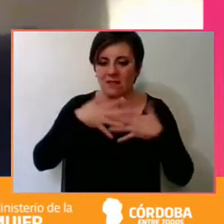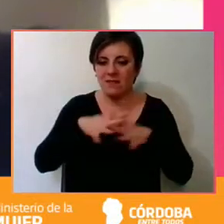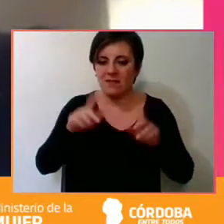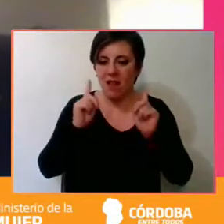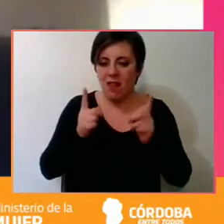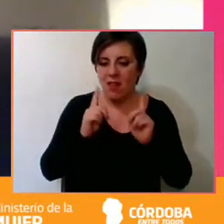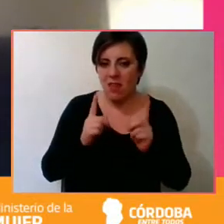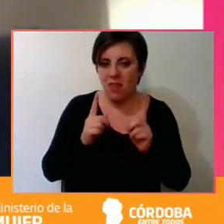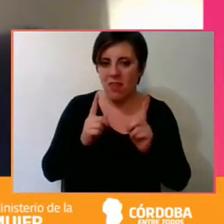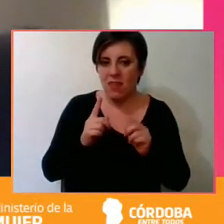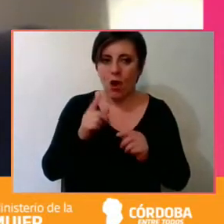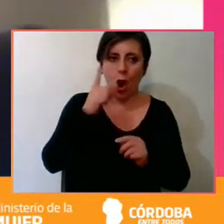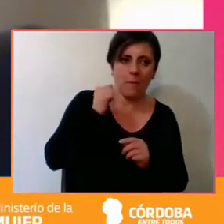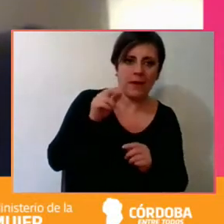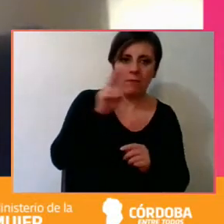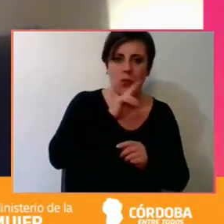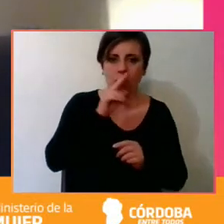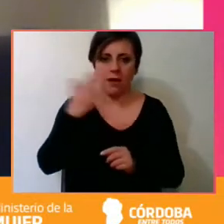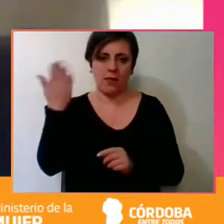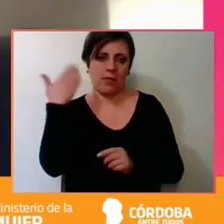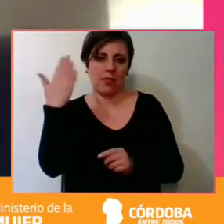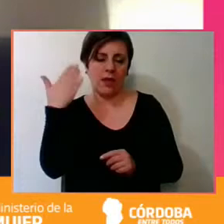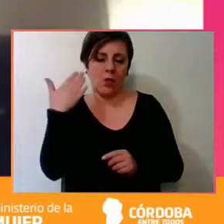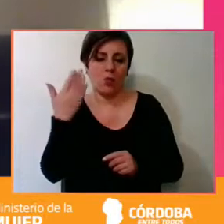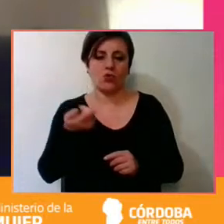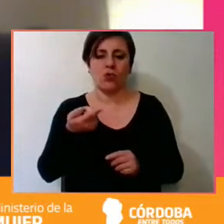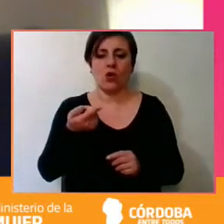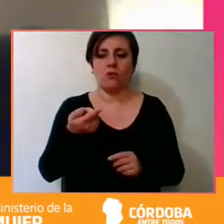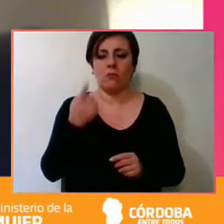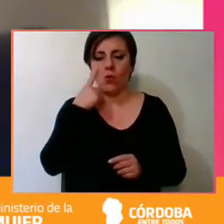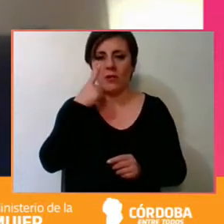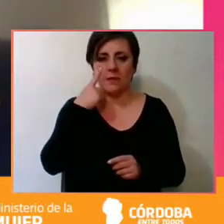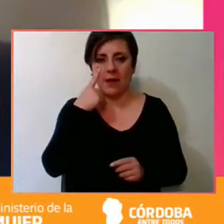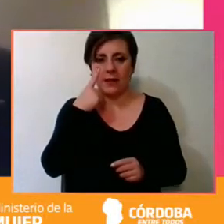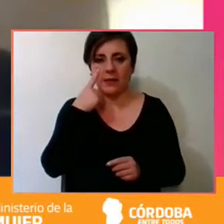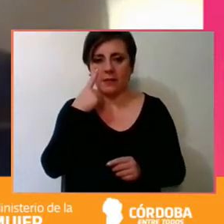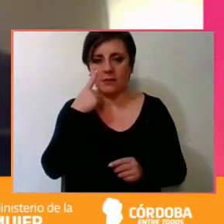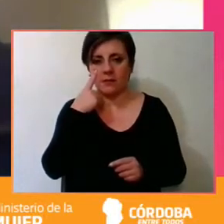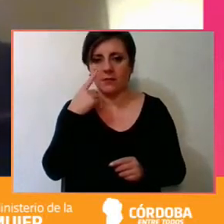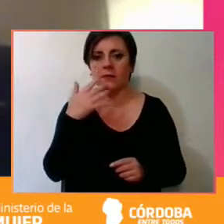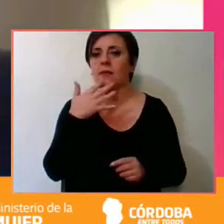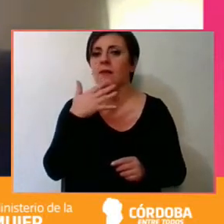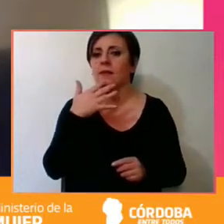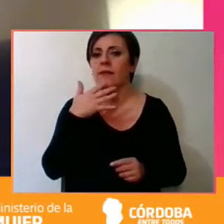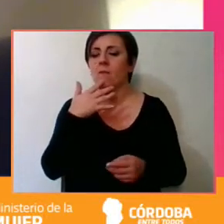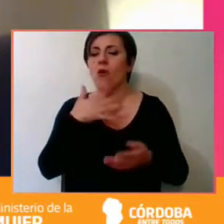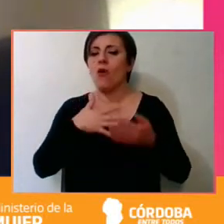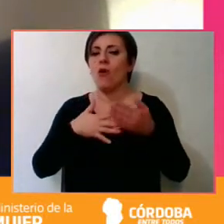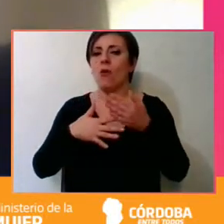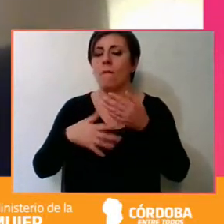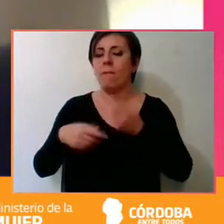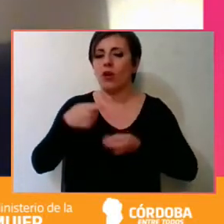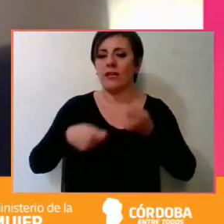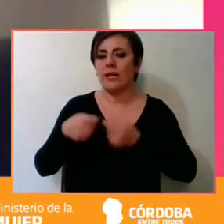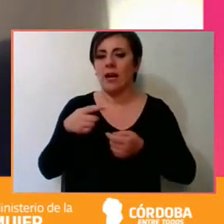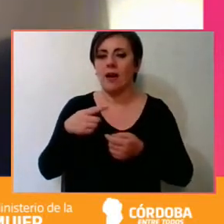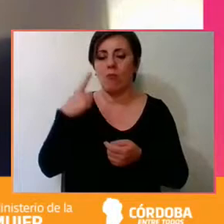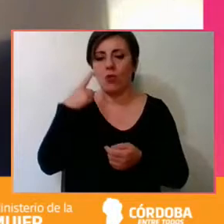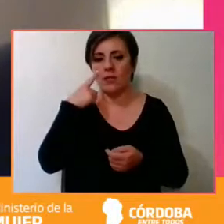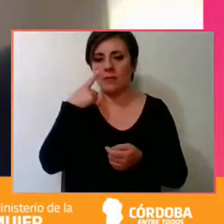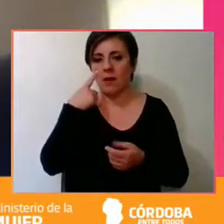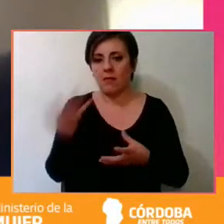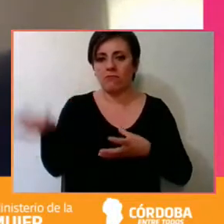igualdad de hombres y mujeres en el discurso municipalista. No entendemos la política municipal si no está